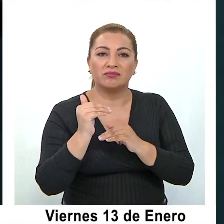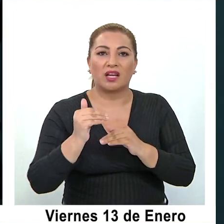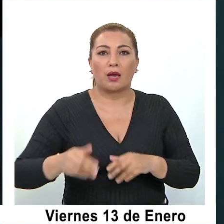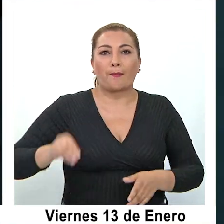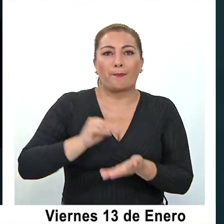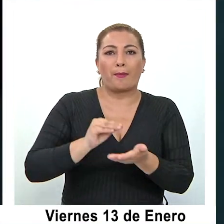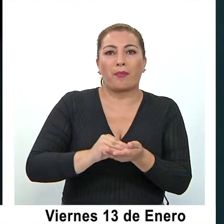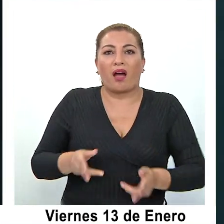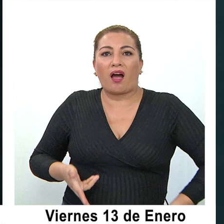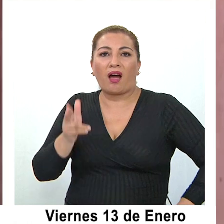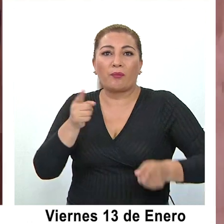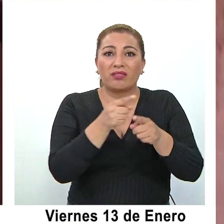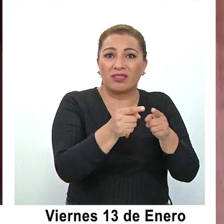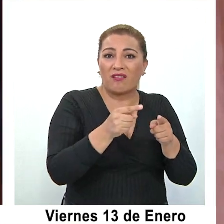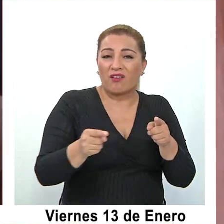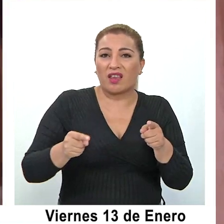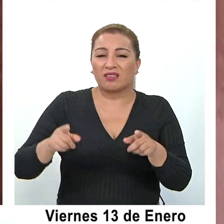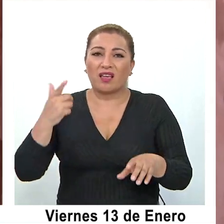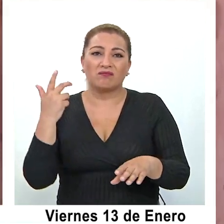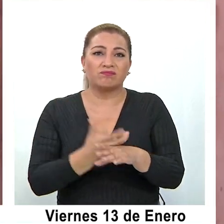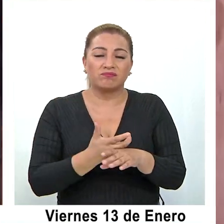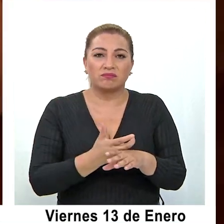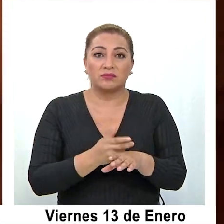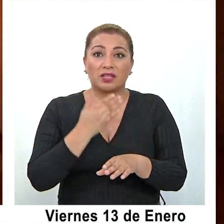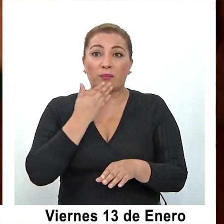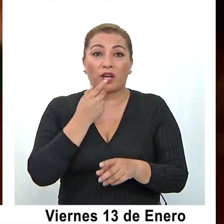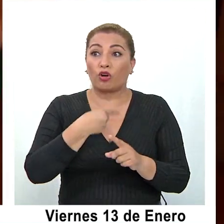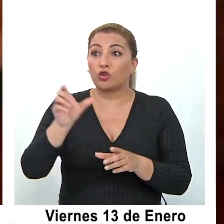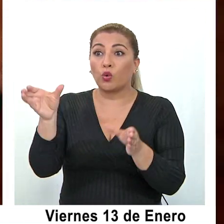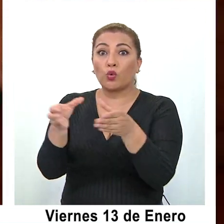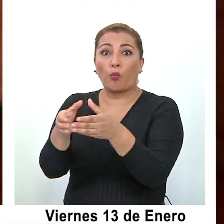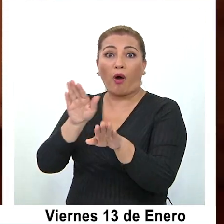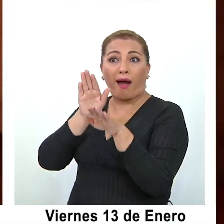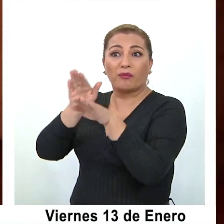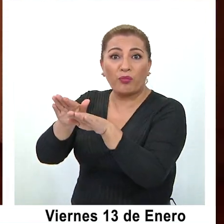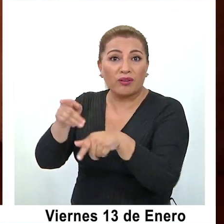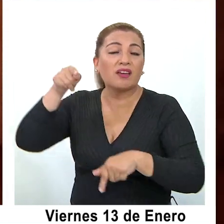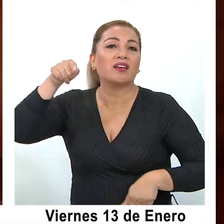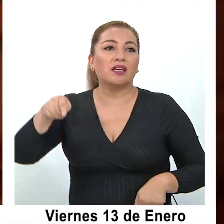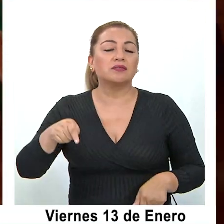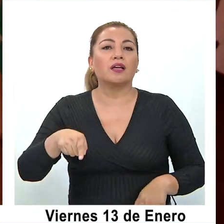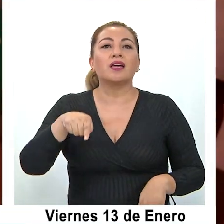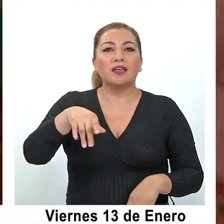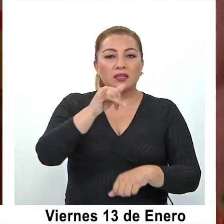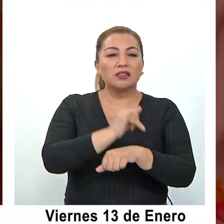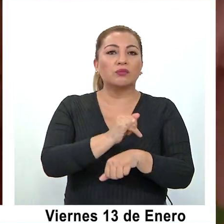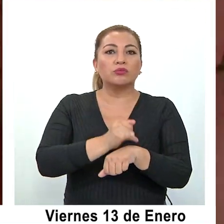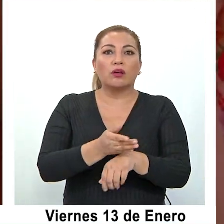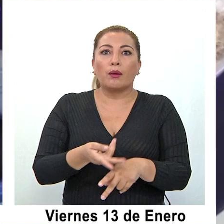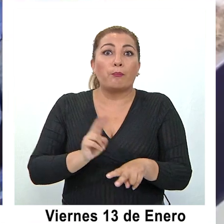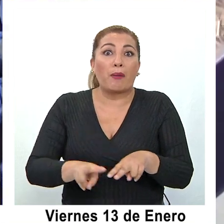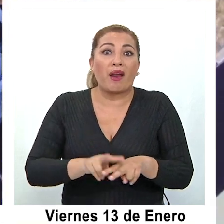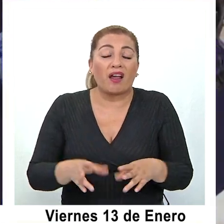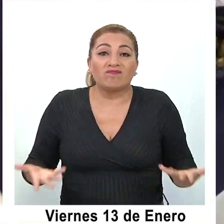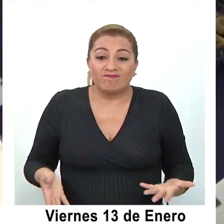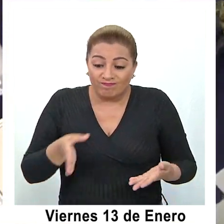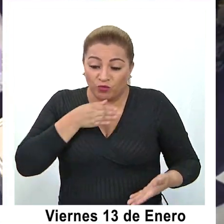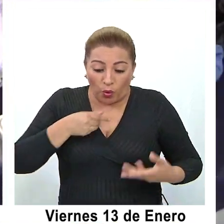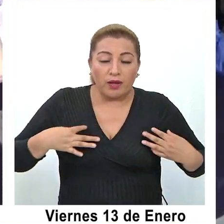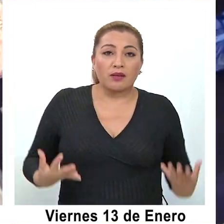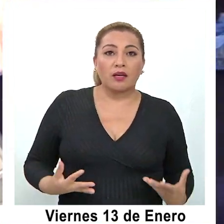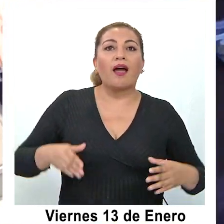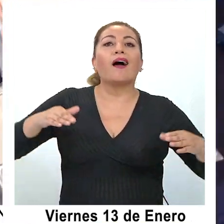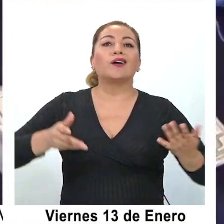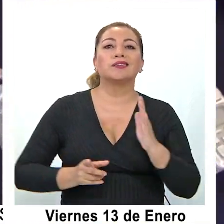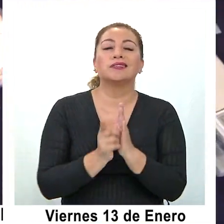armas, que comete distintos tipos de delitos, que colabora con otras bandas. Para eso nuestras instituciones no estaban preparadas. Y para eso hoy día